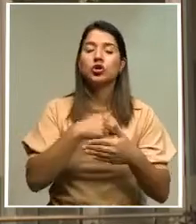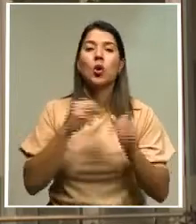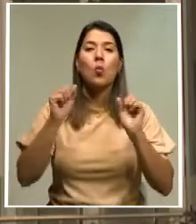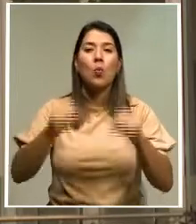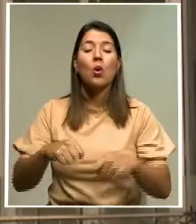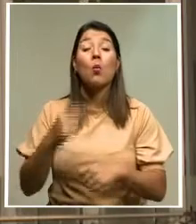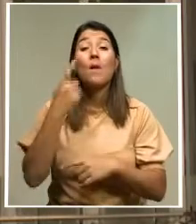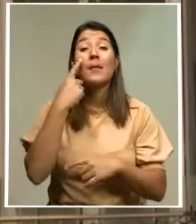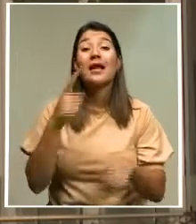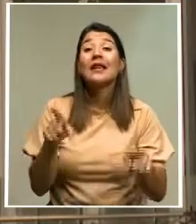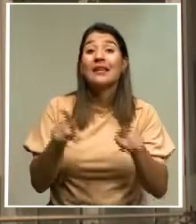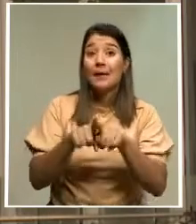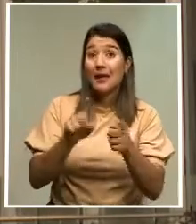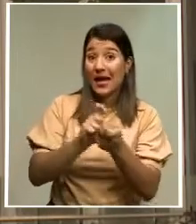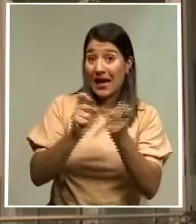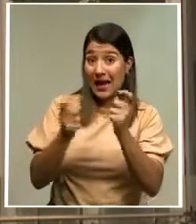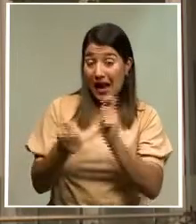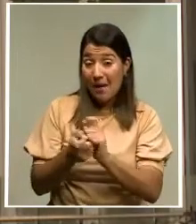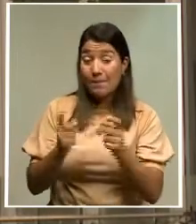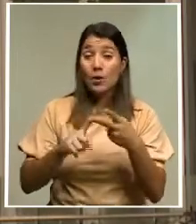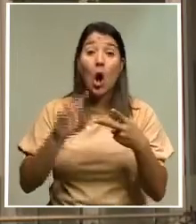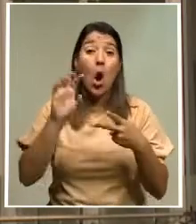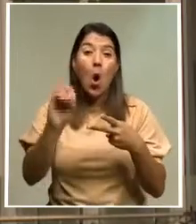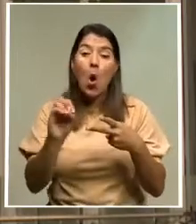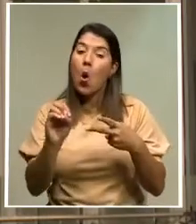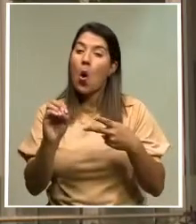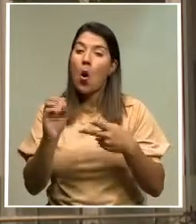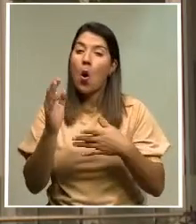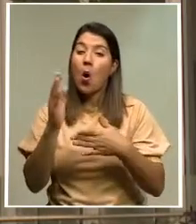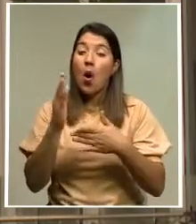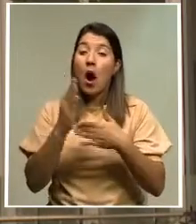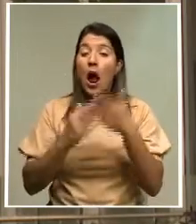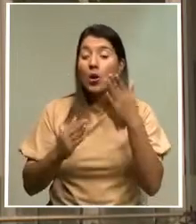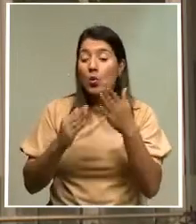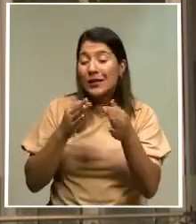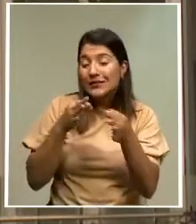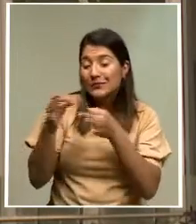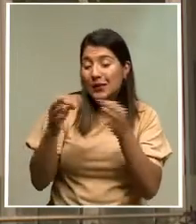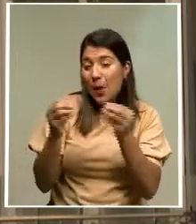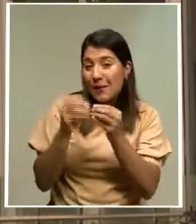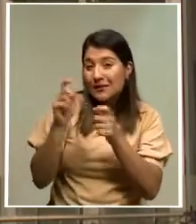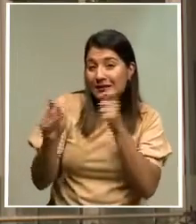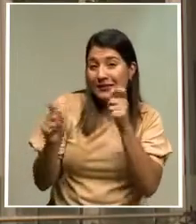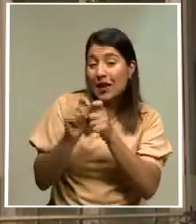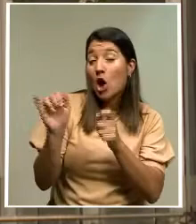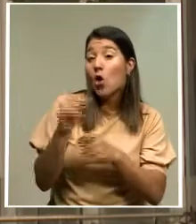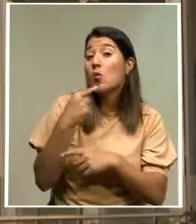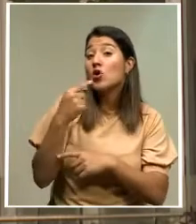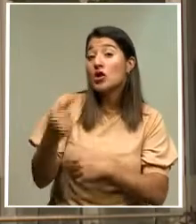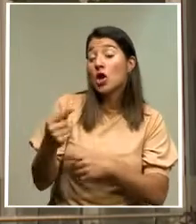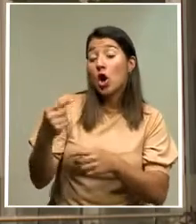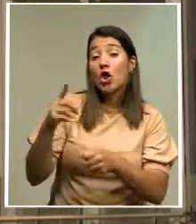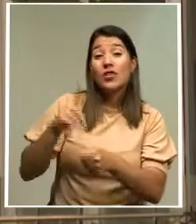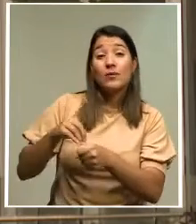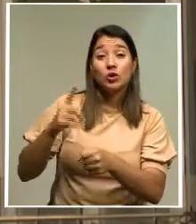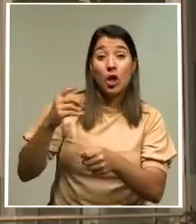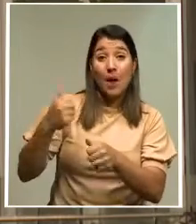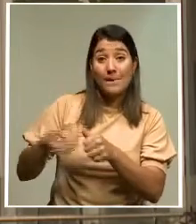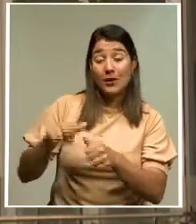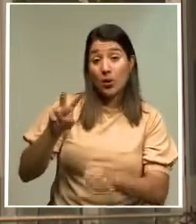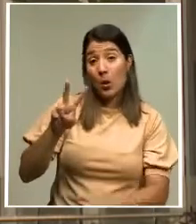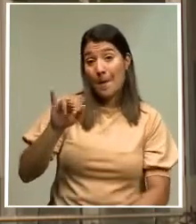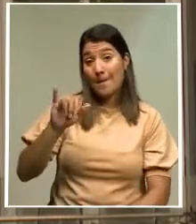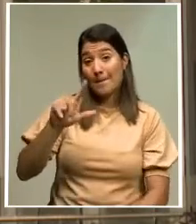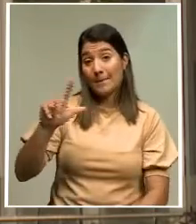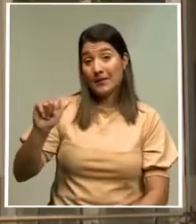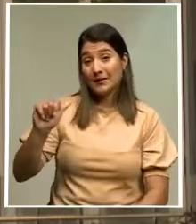también cambios o especificaciones como las que pedía el diputado del Frente Amplio, José María Villalta. Pero queremos decirles también que